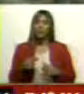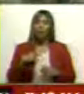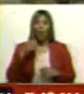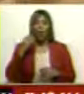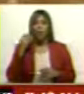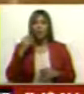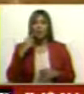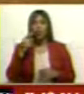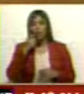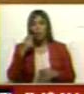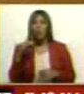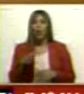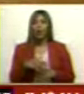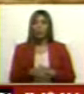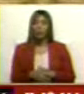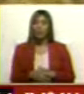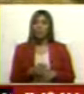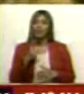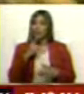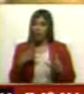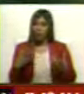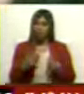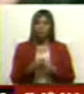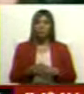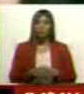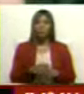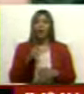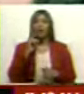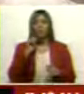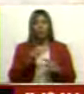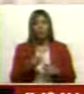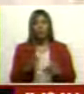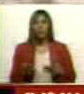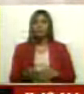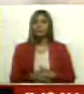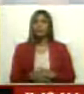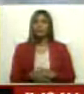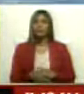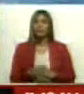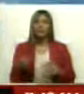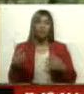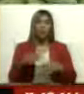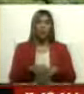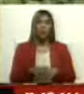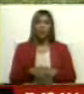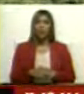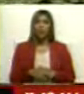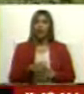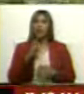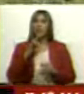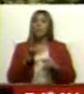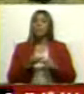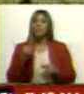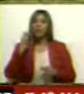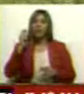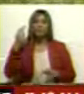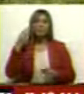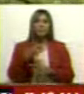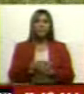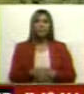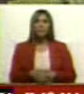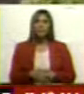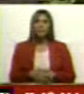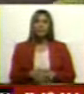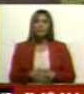opinión de nuestro pueblo en su conjunto a los fines de incorporar la misma constitución. Establece